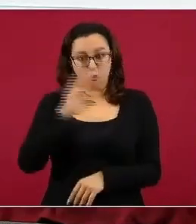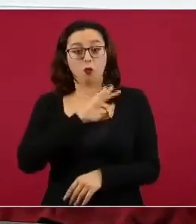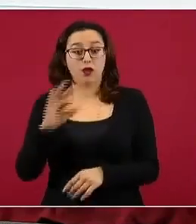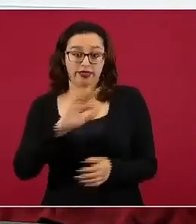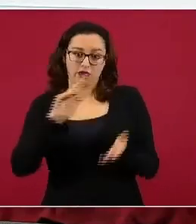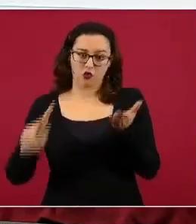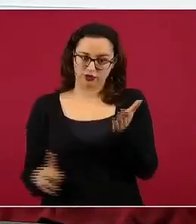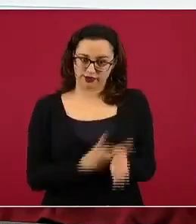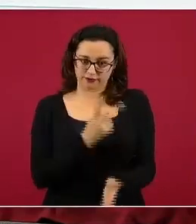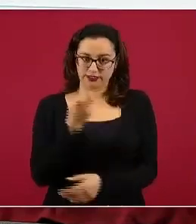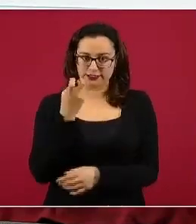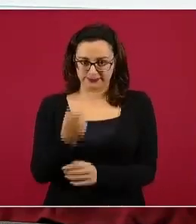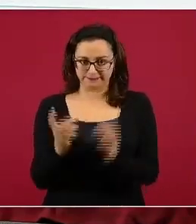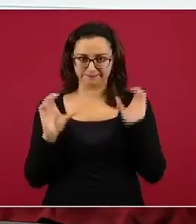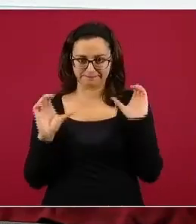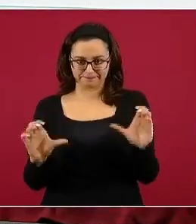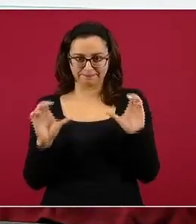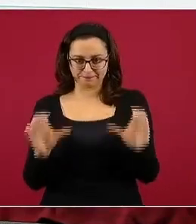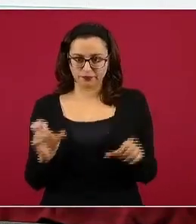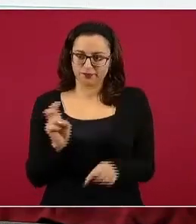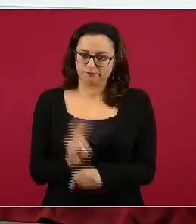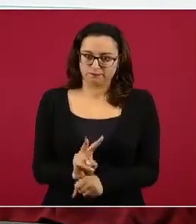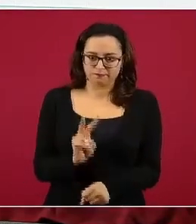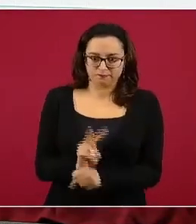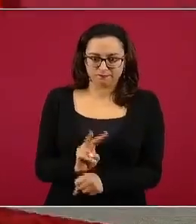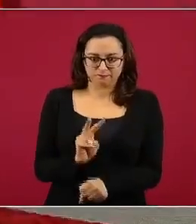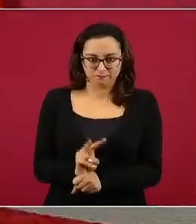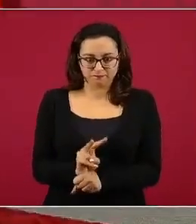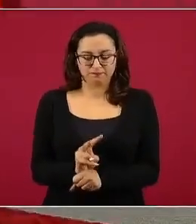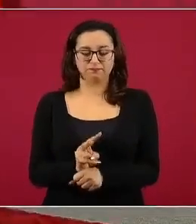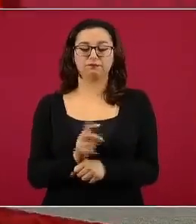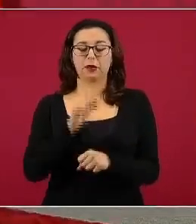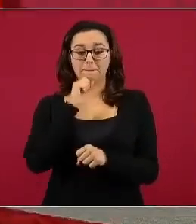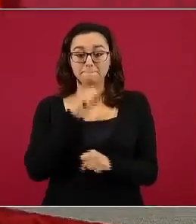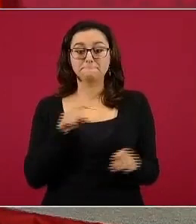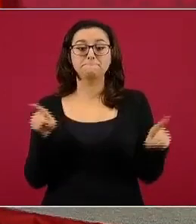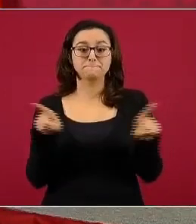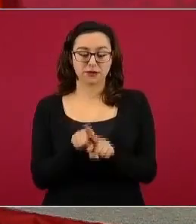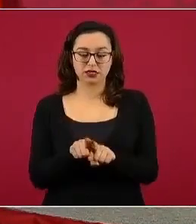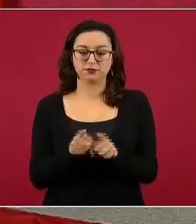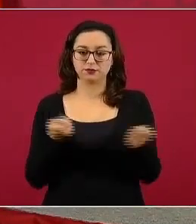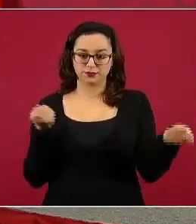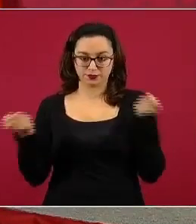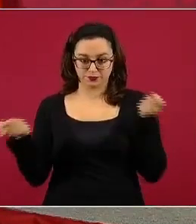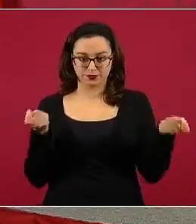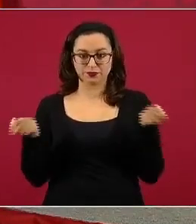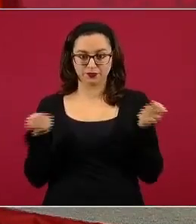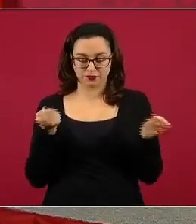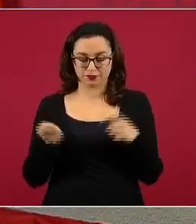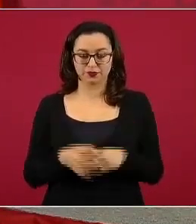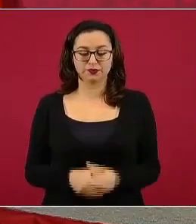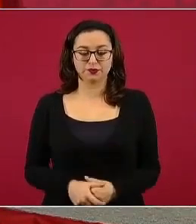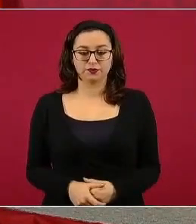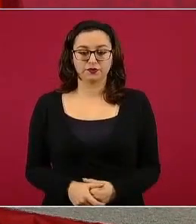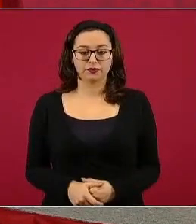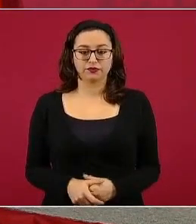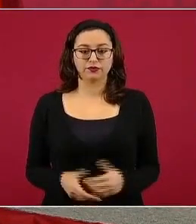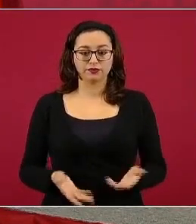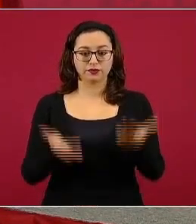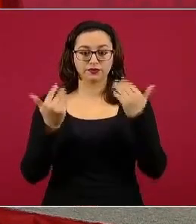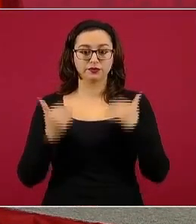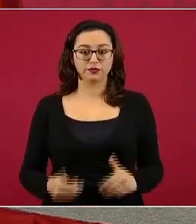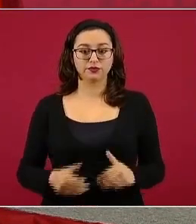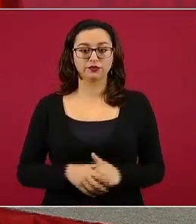riesgo, y por eso también hay que tener tanto la vigilancia estrecha como las medidas de mitigación necesarias. La